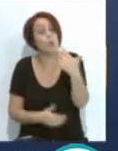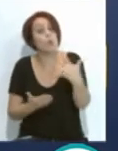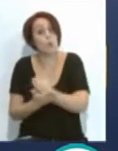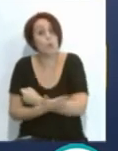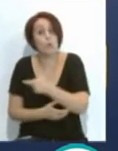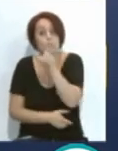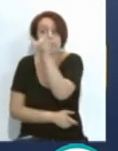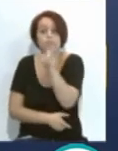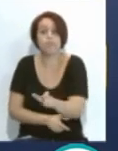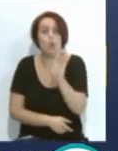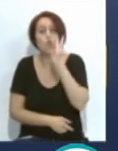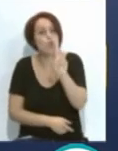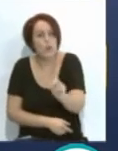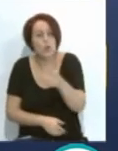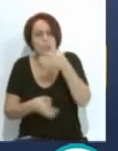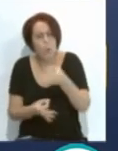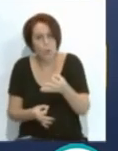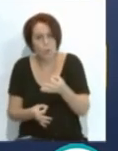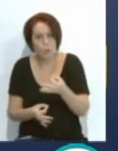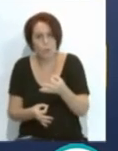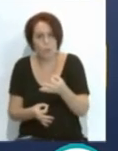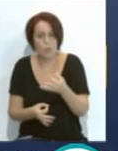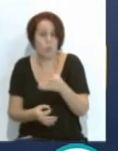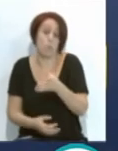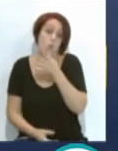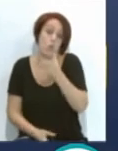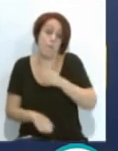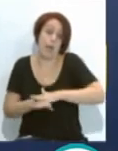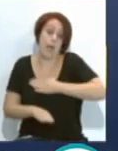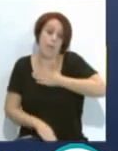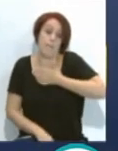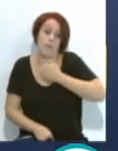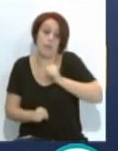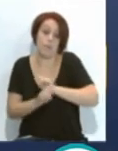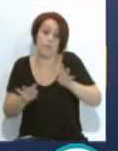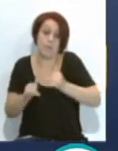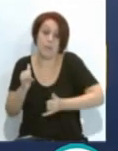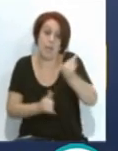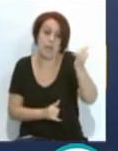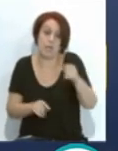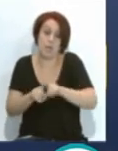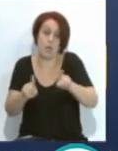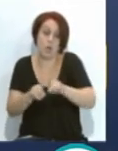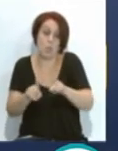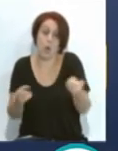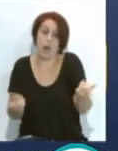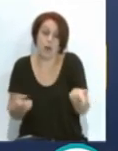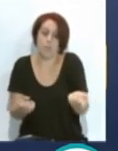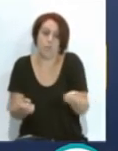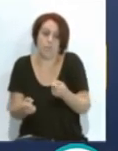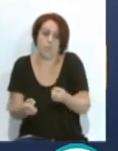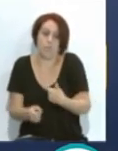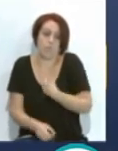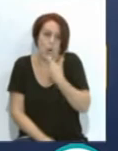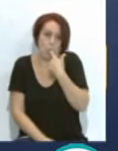colegiado no lo vio seguro, porque para mí el penalti es de libro, y que